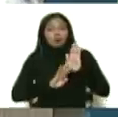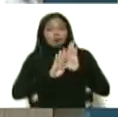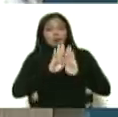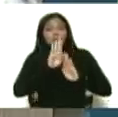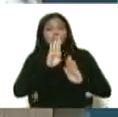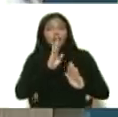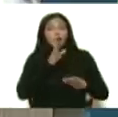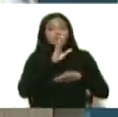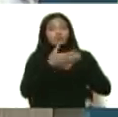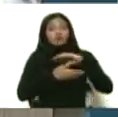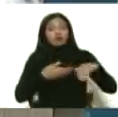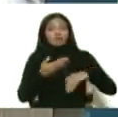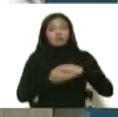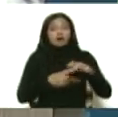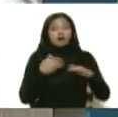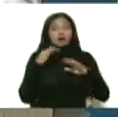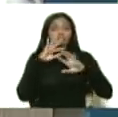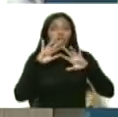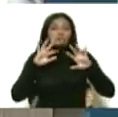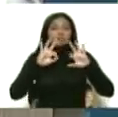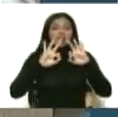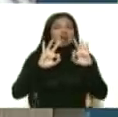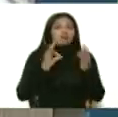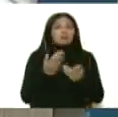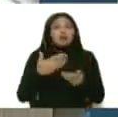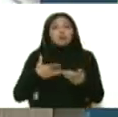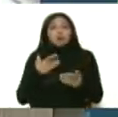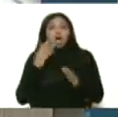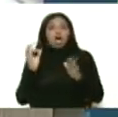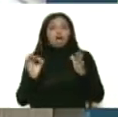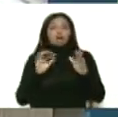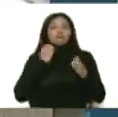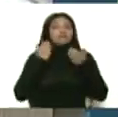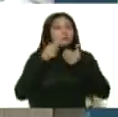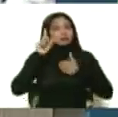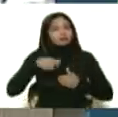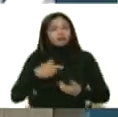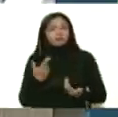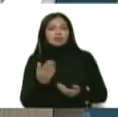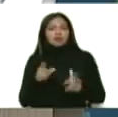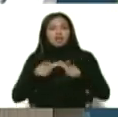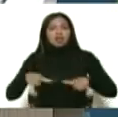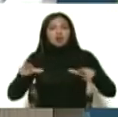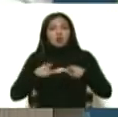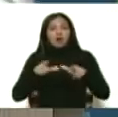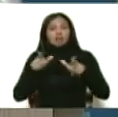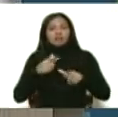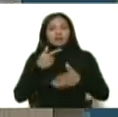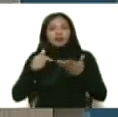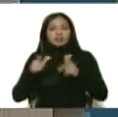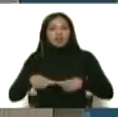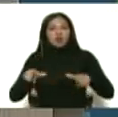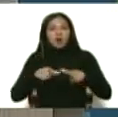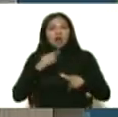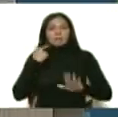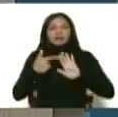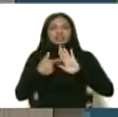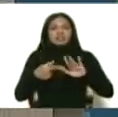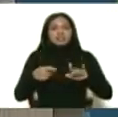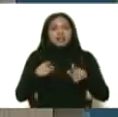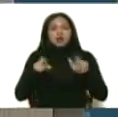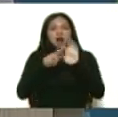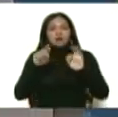el riesgo de contagio intrafamiliar o el riesgo de contagio en la localidad en los distintos casos que se presentan en la